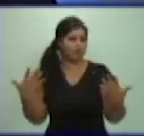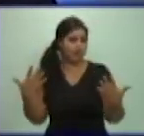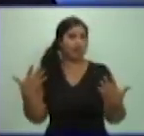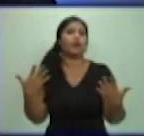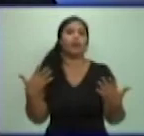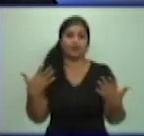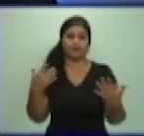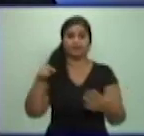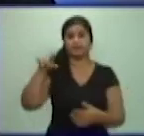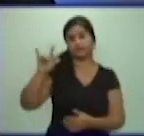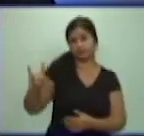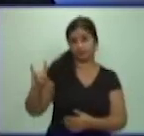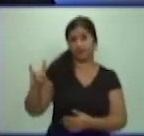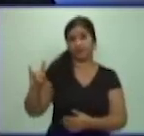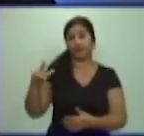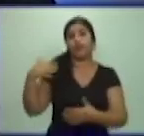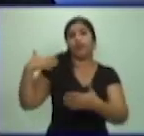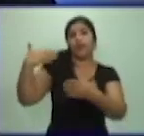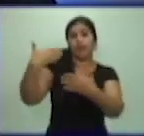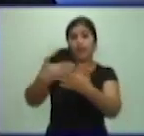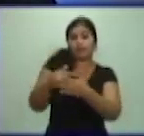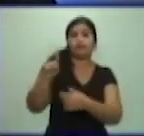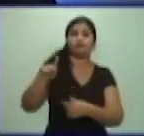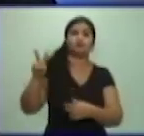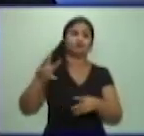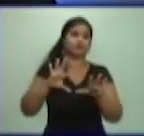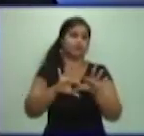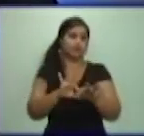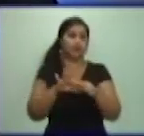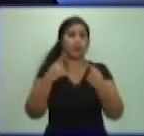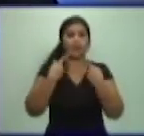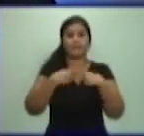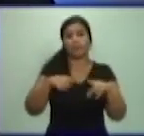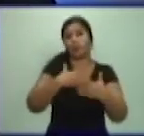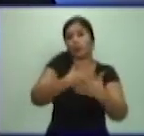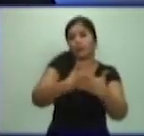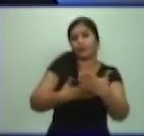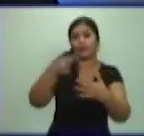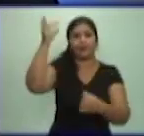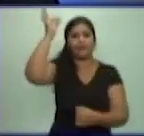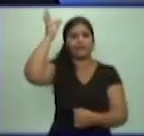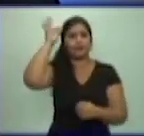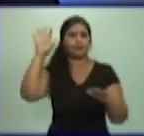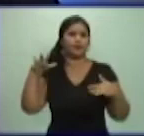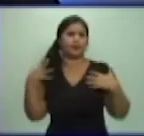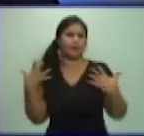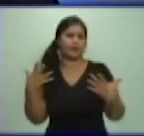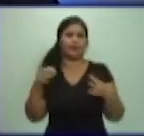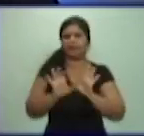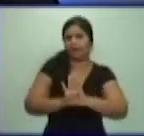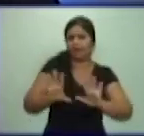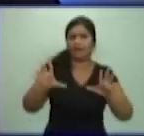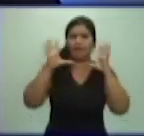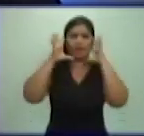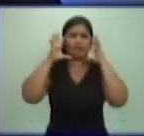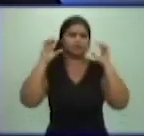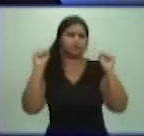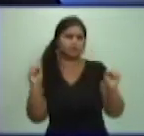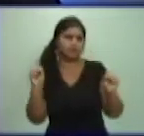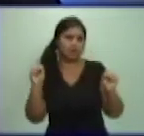12º grado. Pero realmente la prueba de español tendrá solamente la estructura de comprensión, léxico y